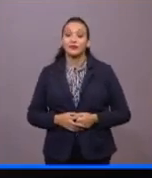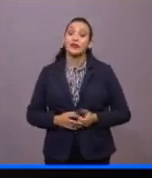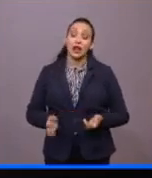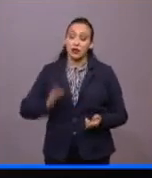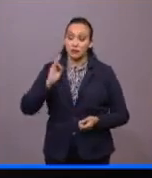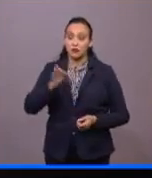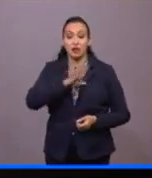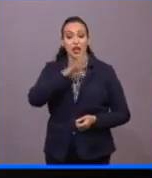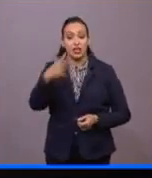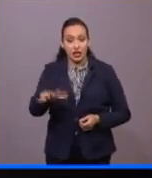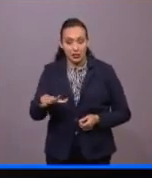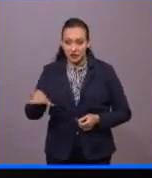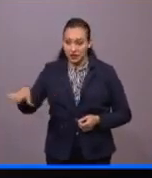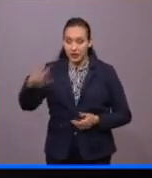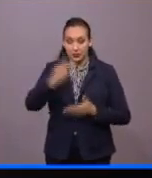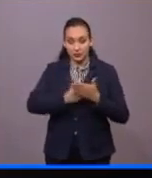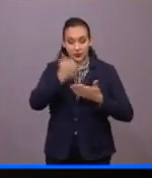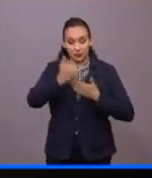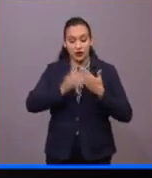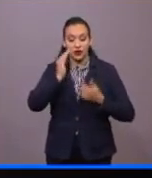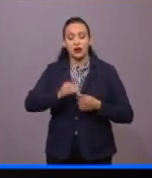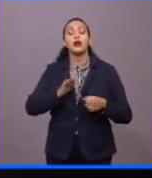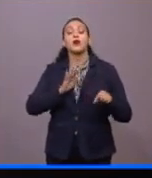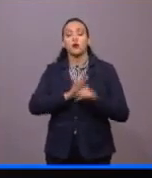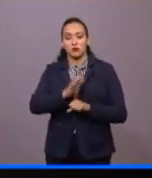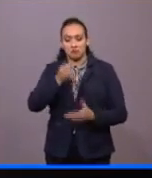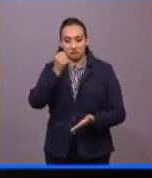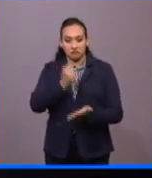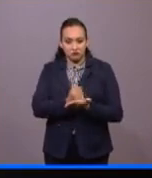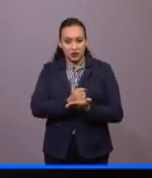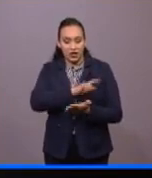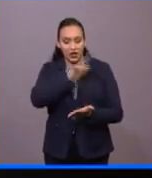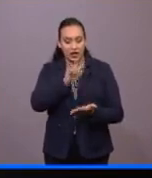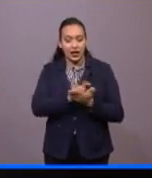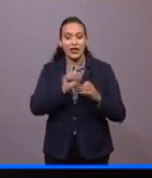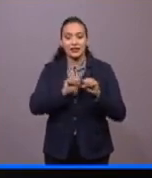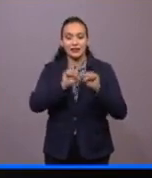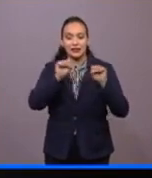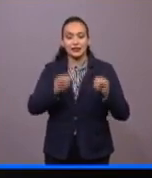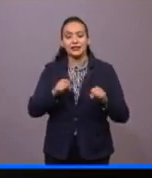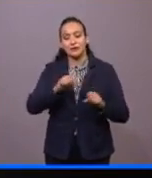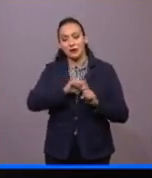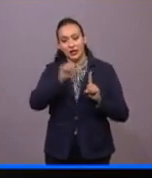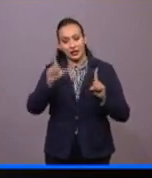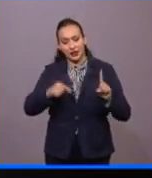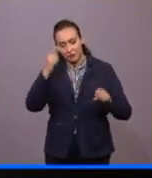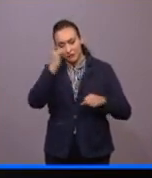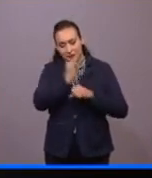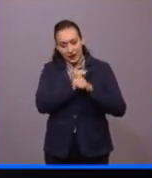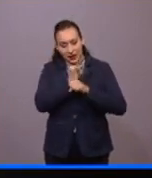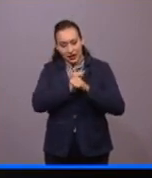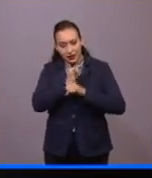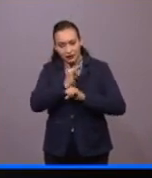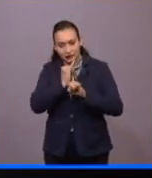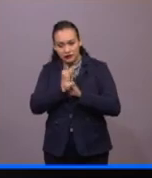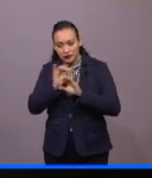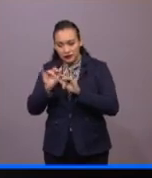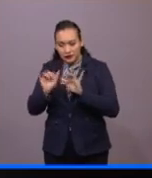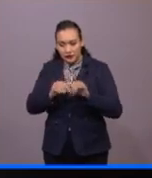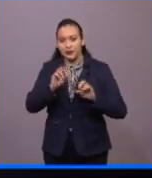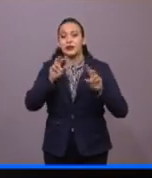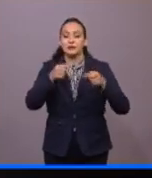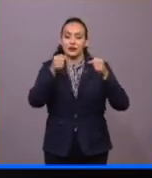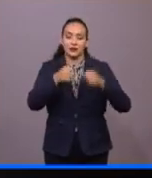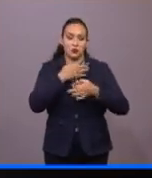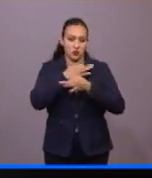en lo general y en lo particular el proyecto de decreto por el que se expide la Ley del Sistema Nacional de Investigación e Inteligencia en materia de